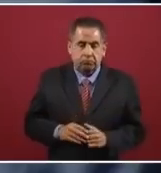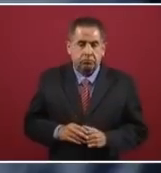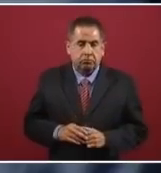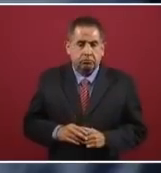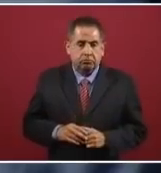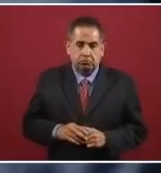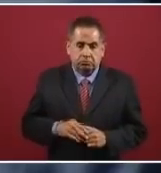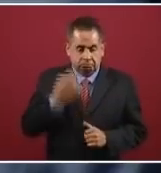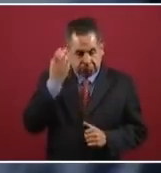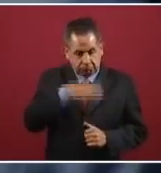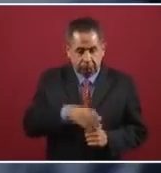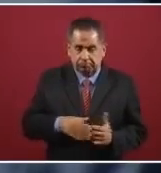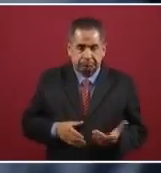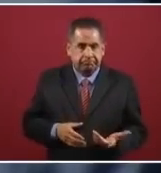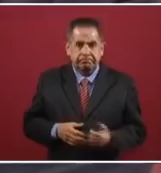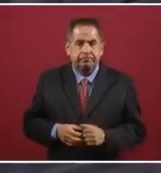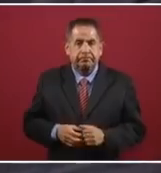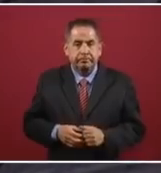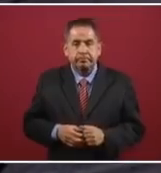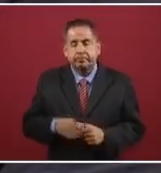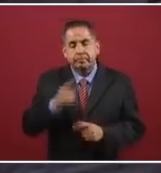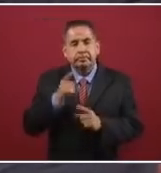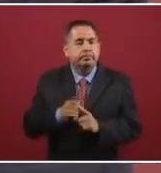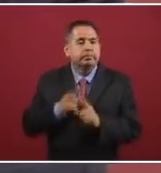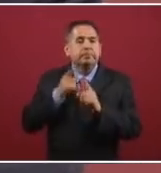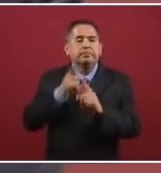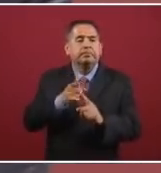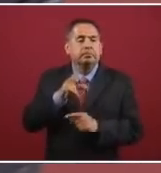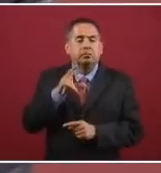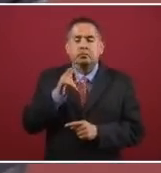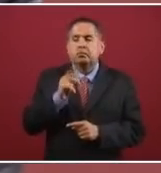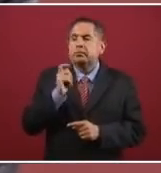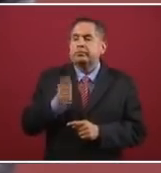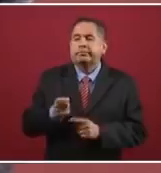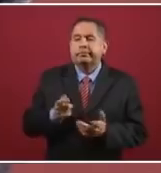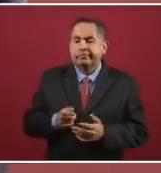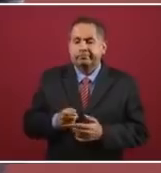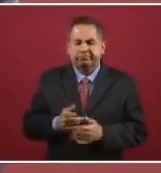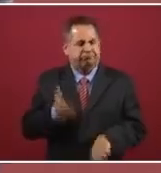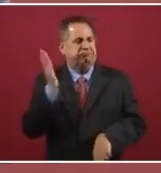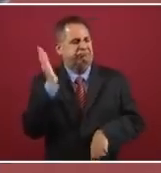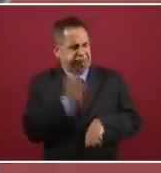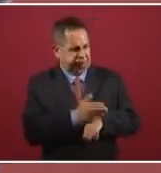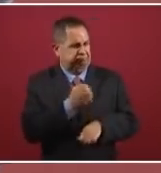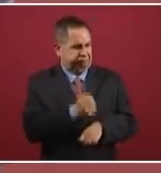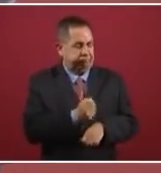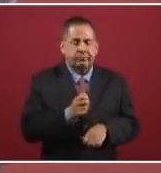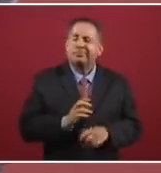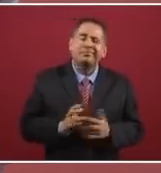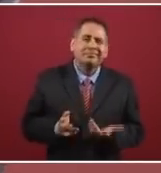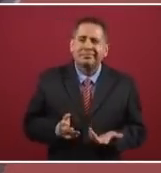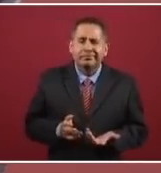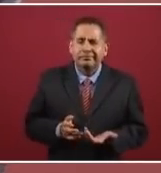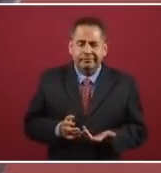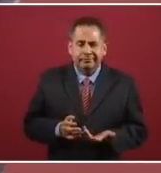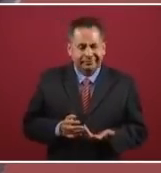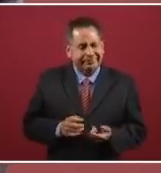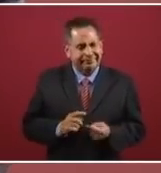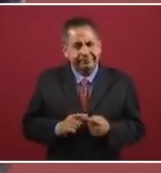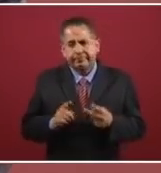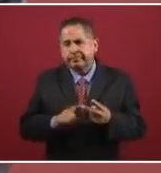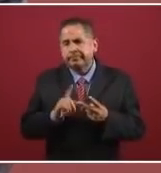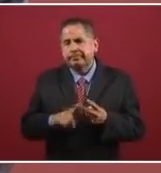Y el propósito no solo es el castigo a la persona,